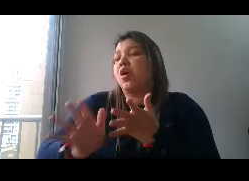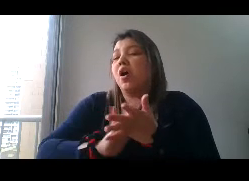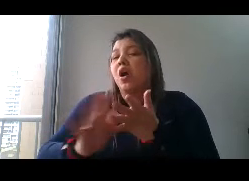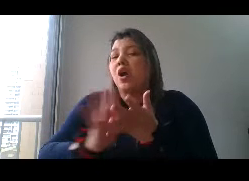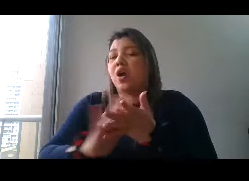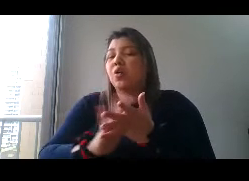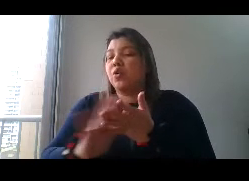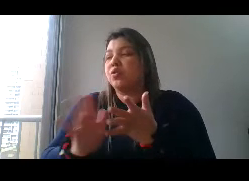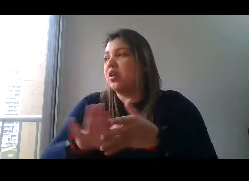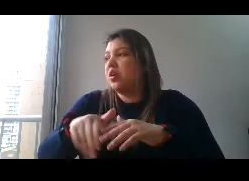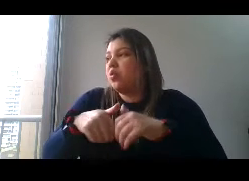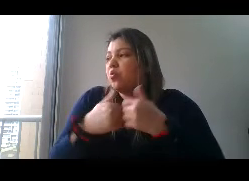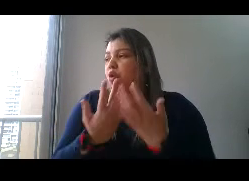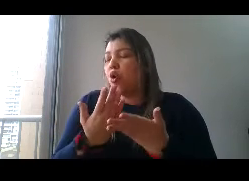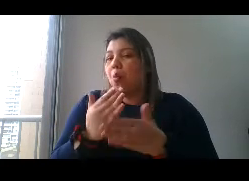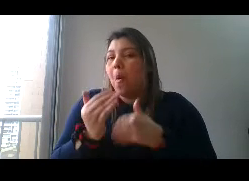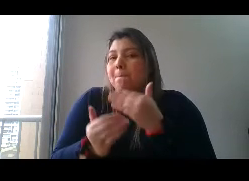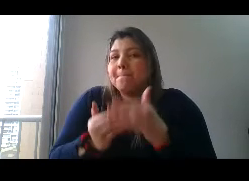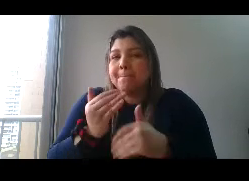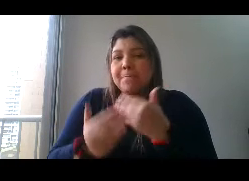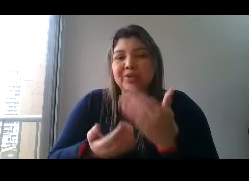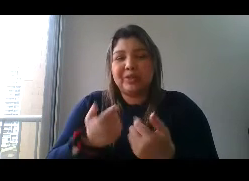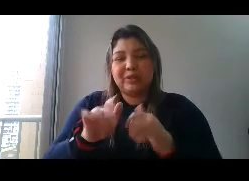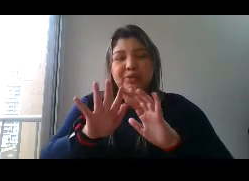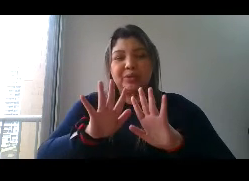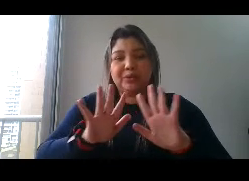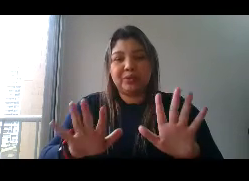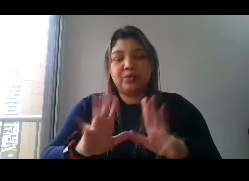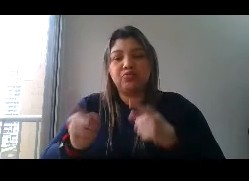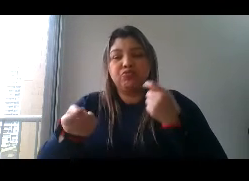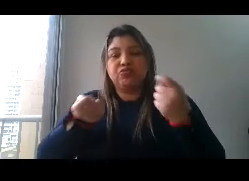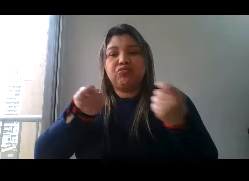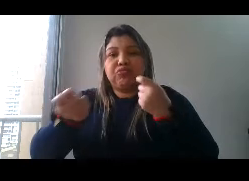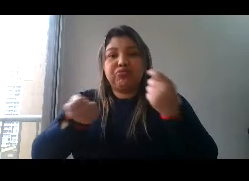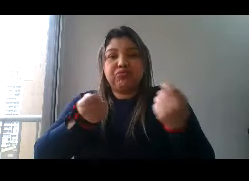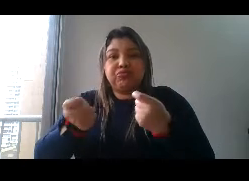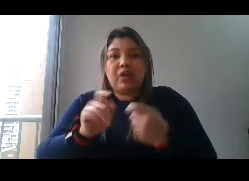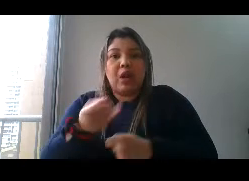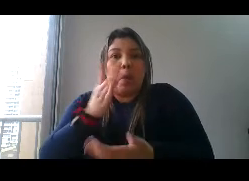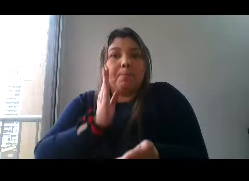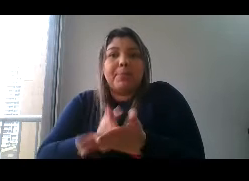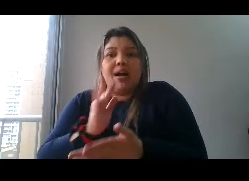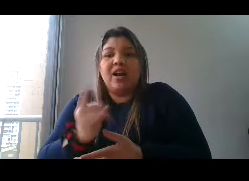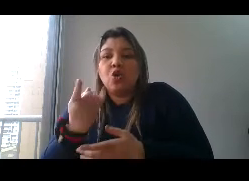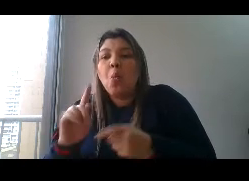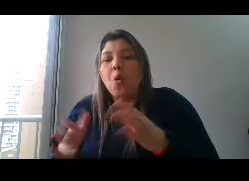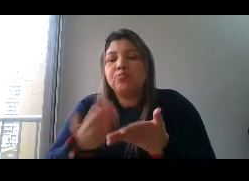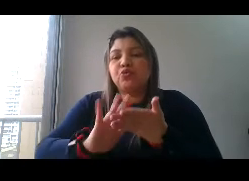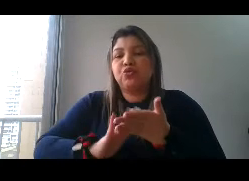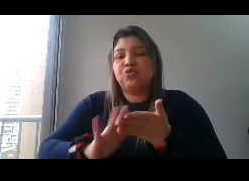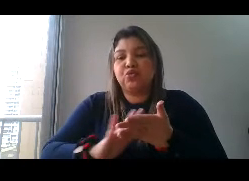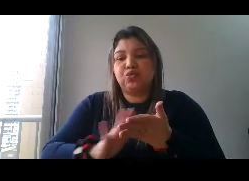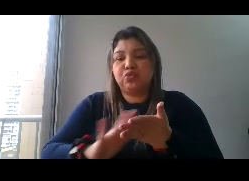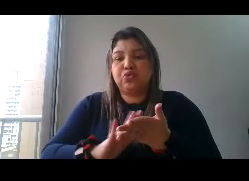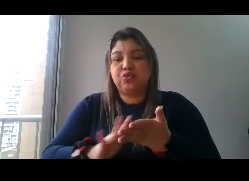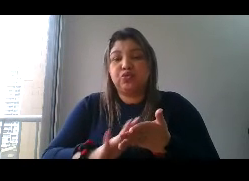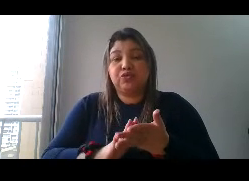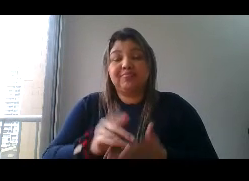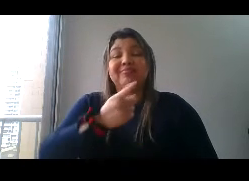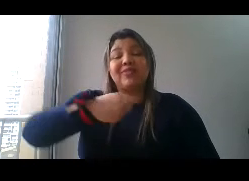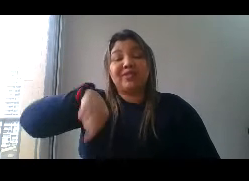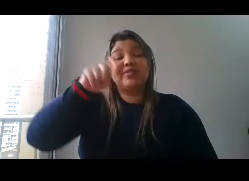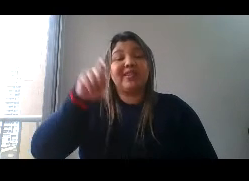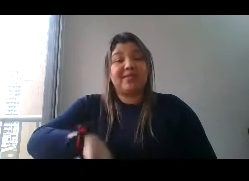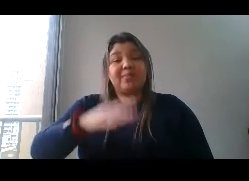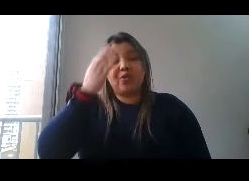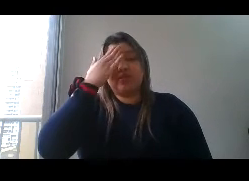caja de herramientas para la identificación y gestión de eventos adversos. En todos los servicios nosotros debemos saber cuáles son esos eventos adversos,